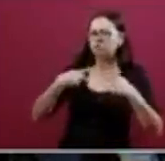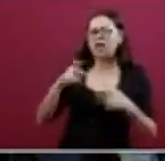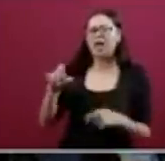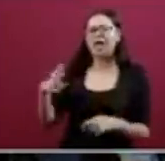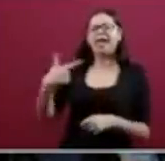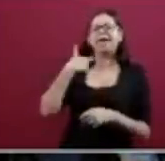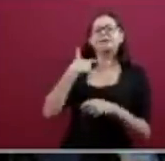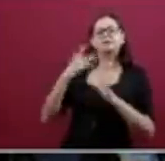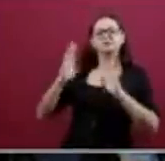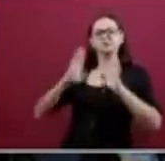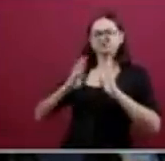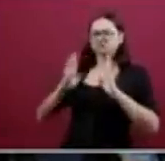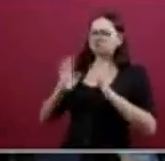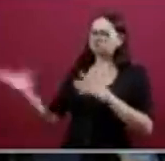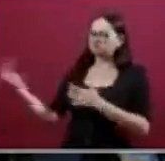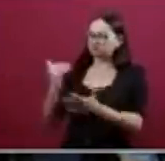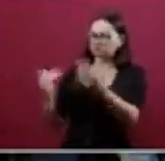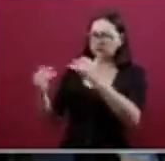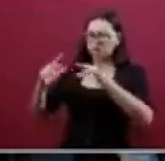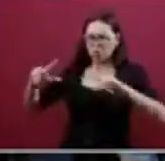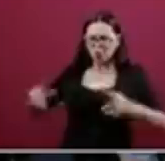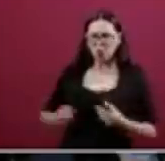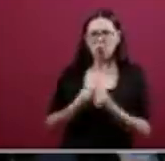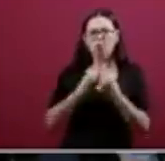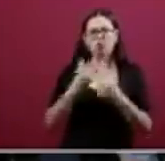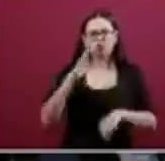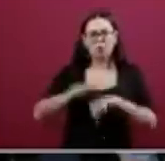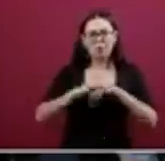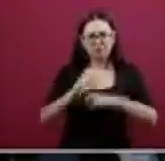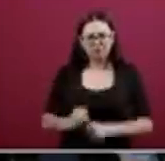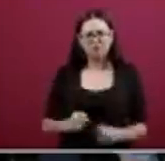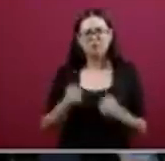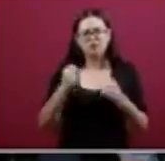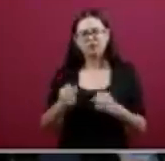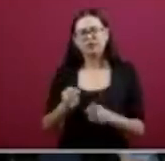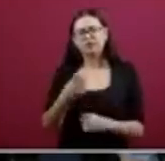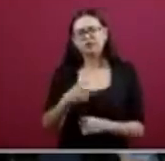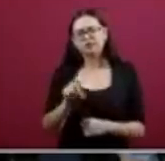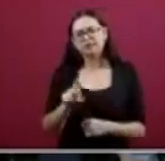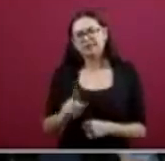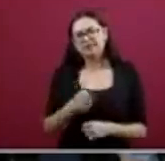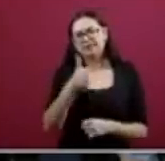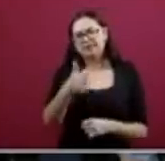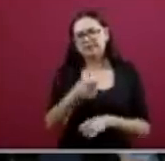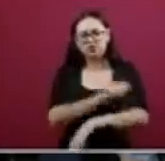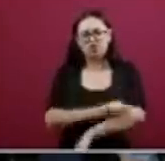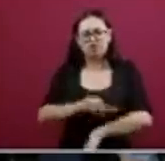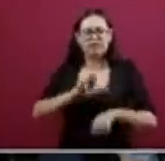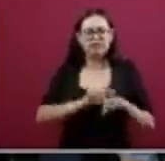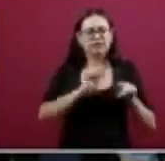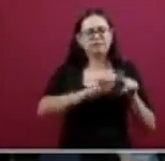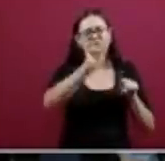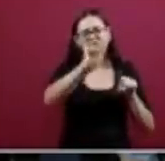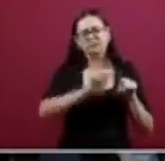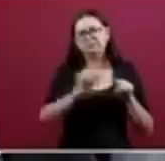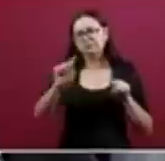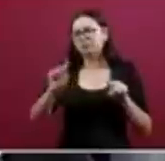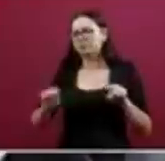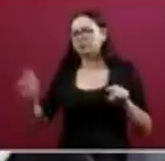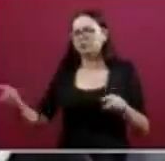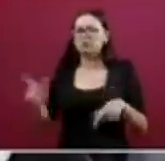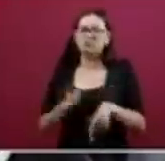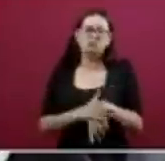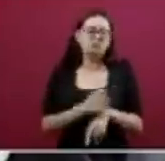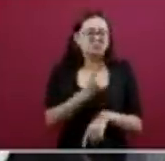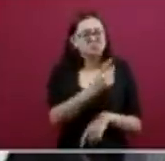que refuercen estas 266 coordinaciones, dado que ante las circunstancias de la Policía Federal, si son